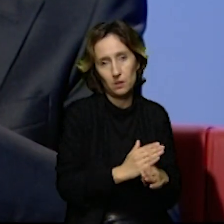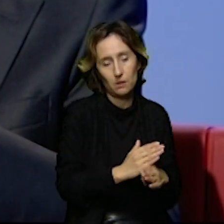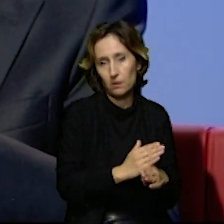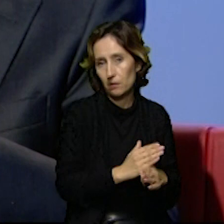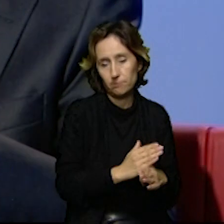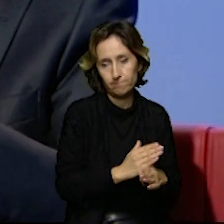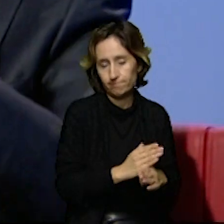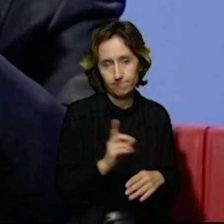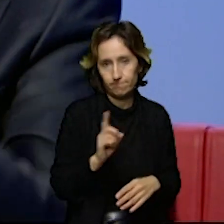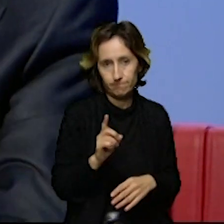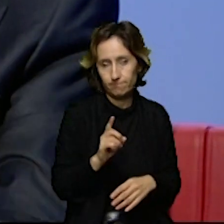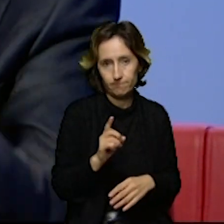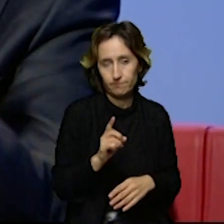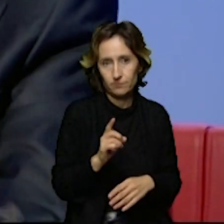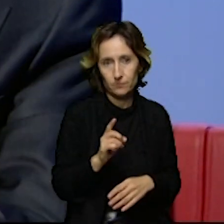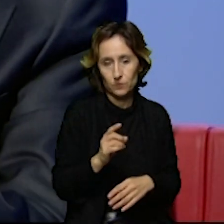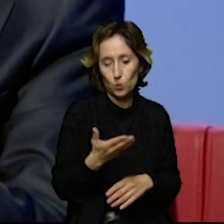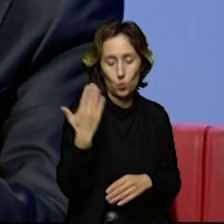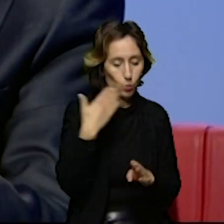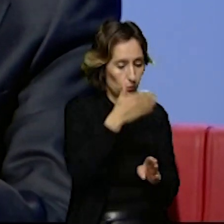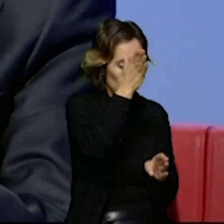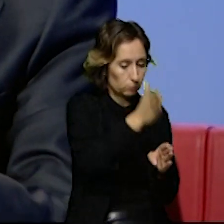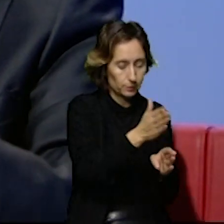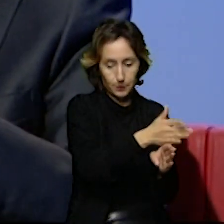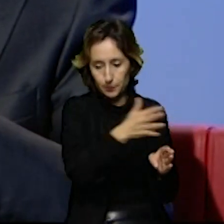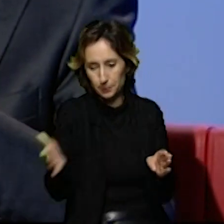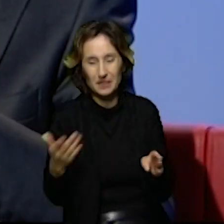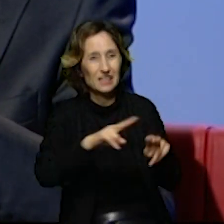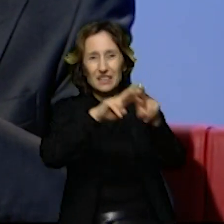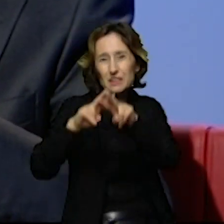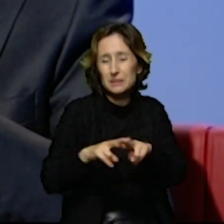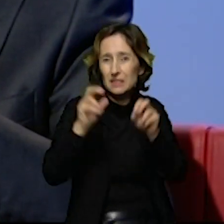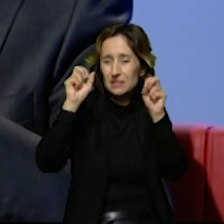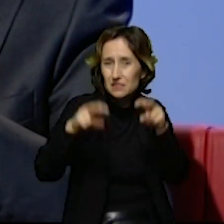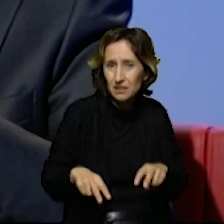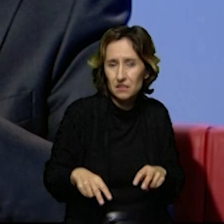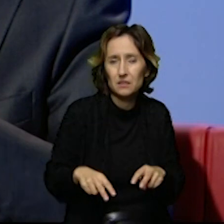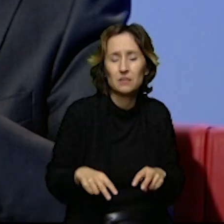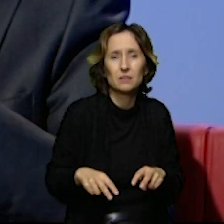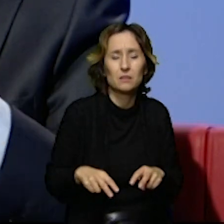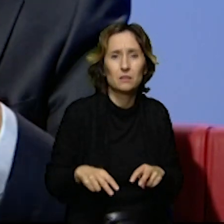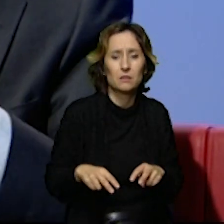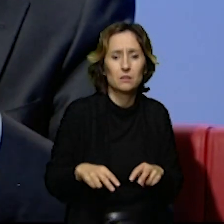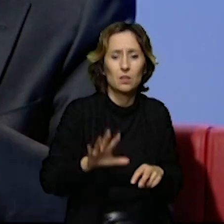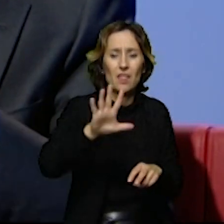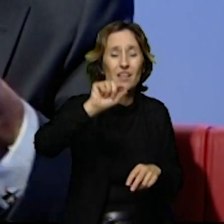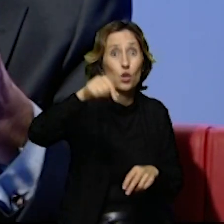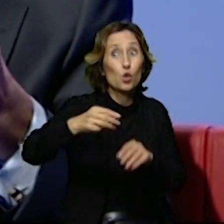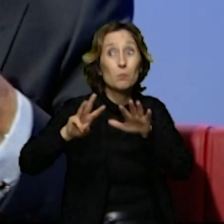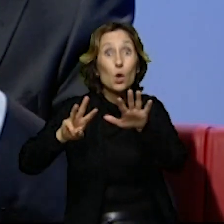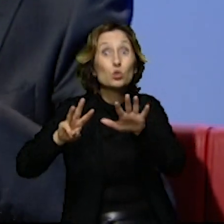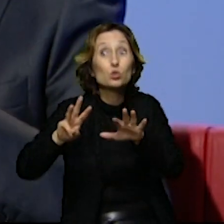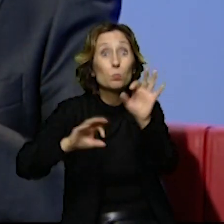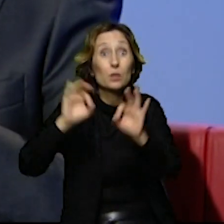deflactar desde el momento que se consolidó y no se ha revisado. Y eso lleva hasta el 5,8, me